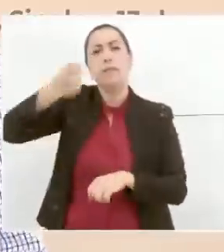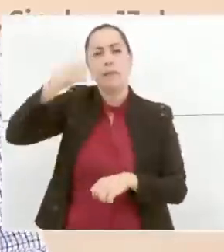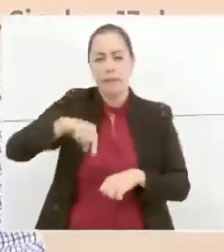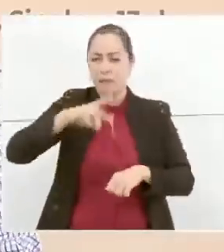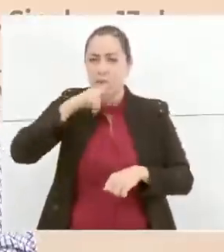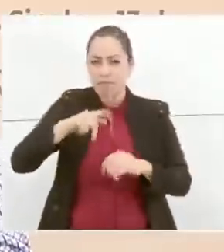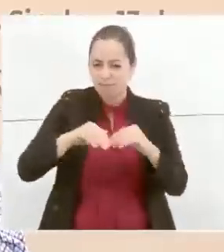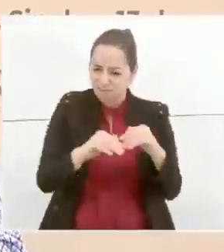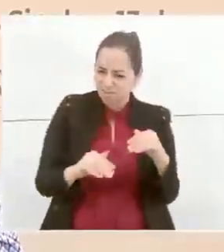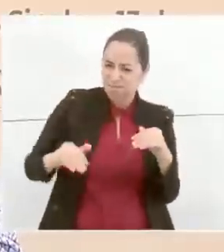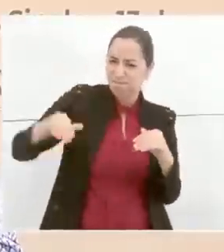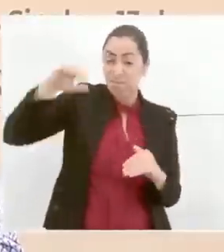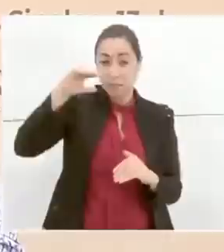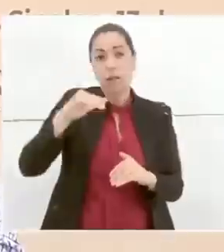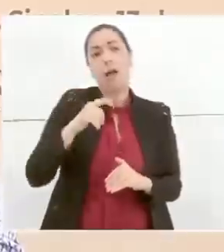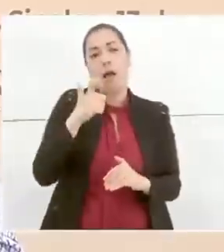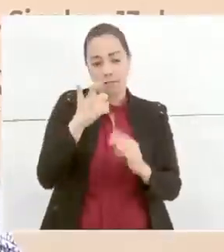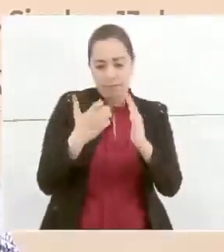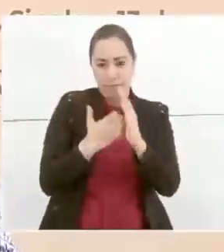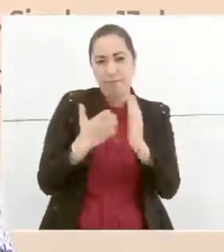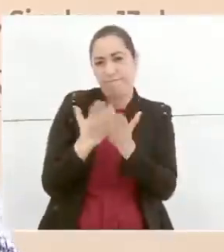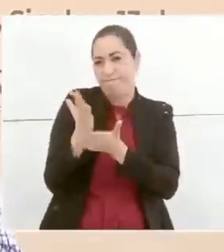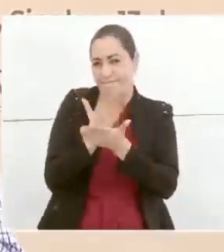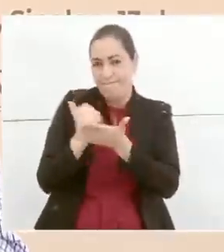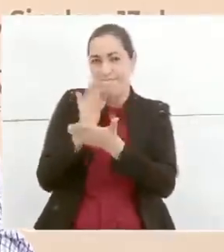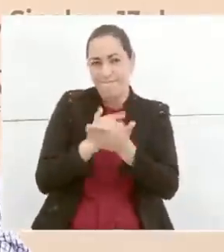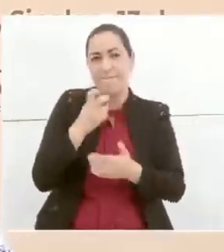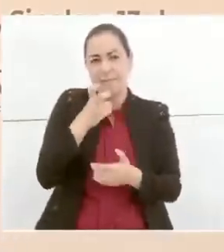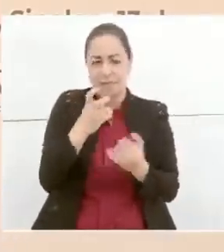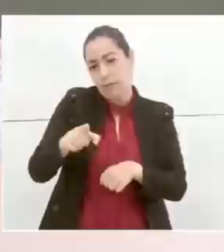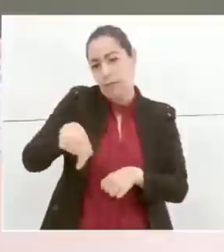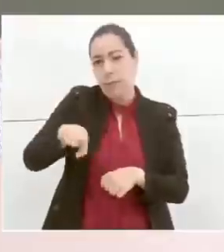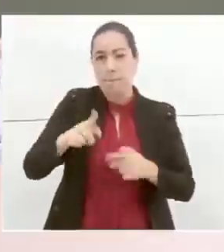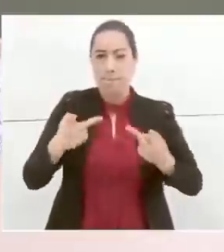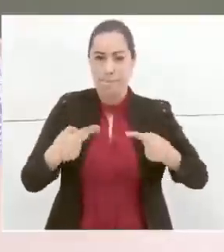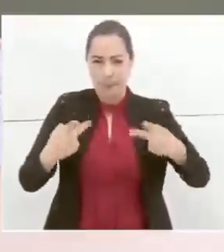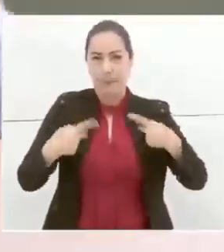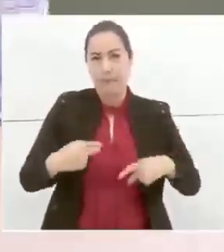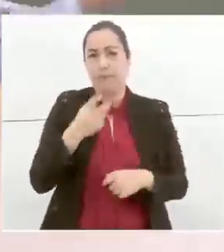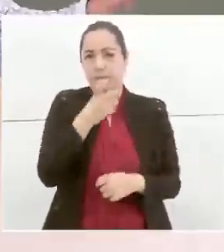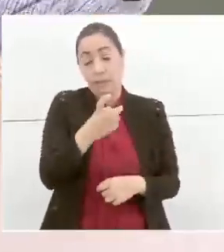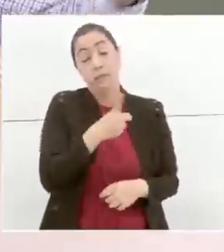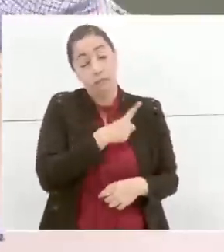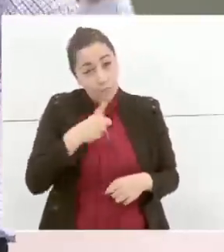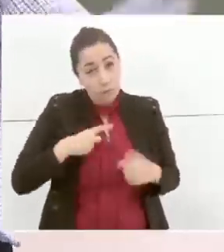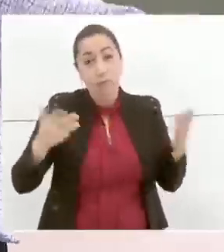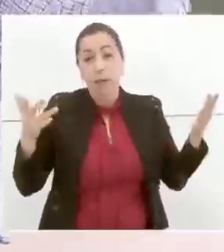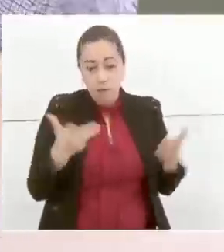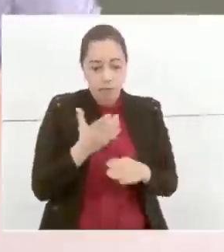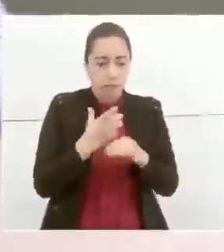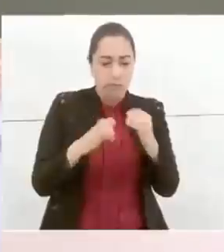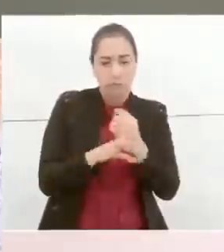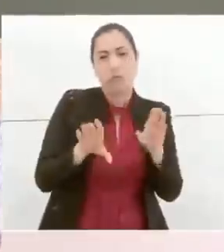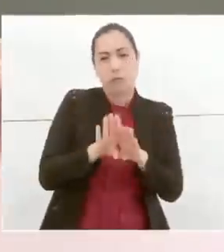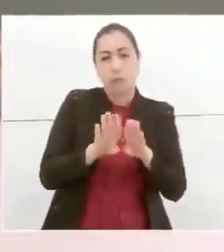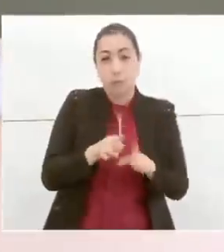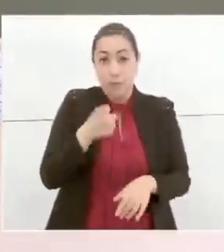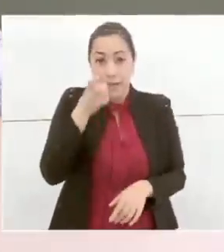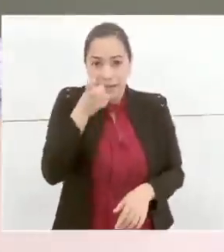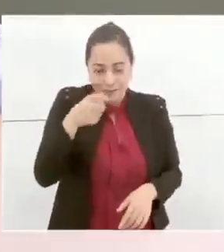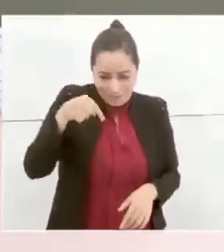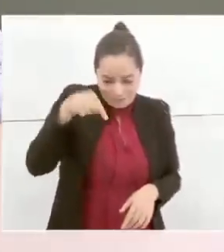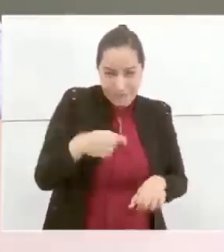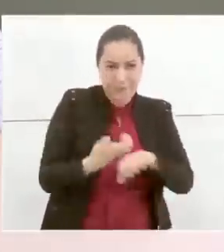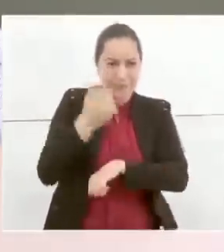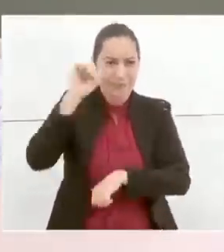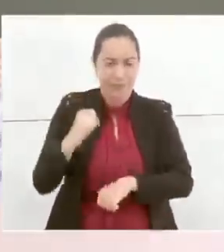precisamente de la mano con el medio ambiente. Aquí en Sinaloa estamos avanzando gracias a eso, presidente, a